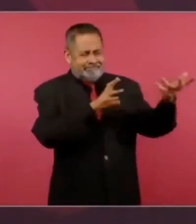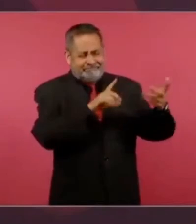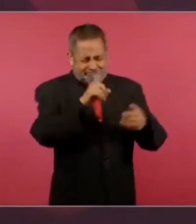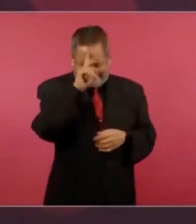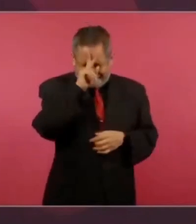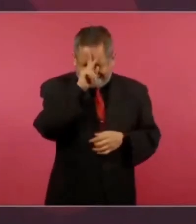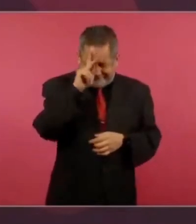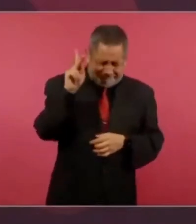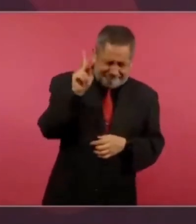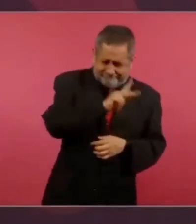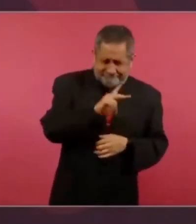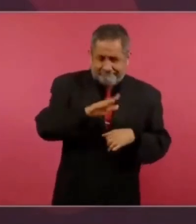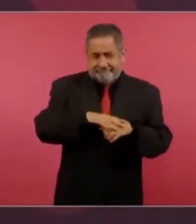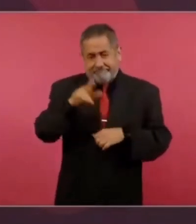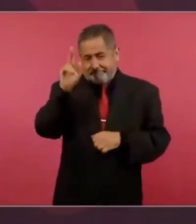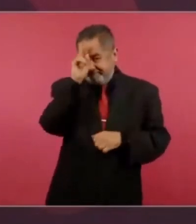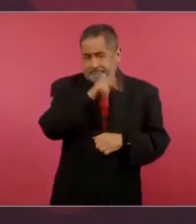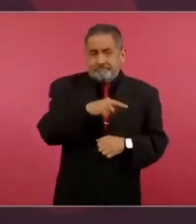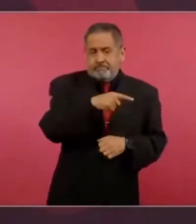mayúscula, extrema,